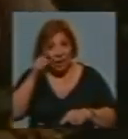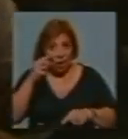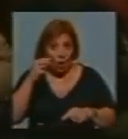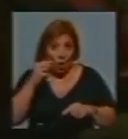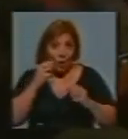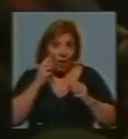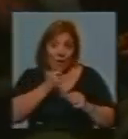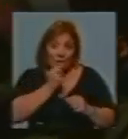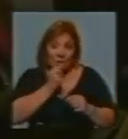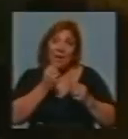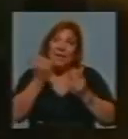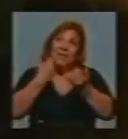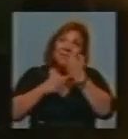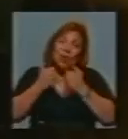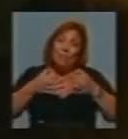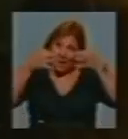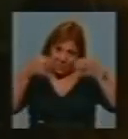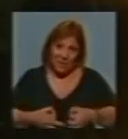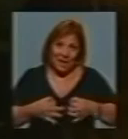realizar un pedido formal de datos.